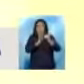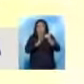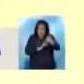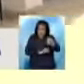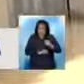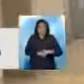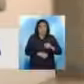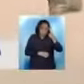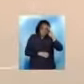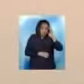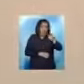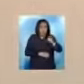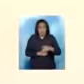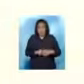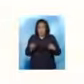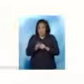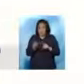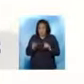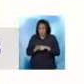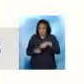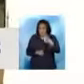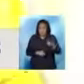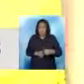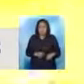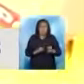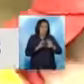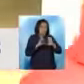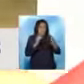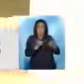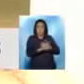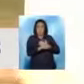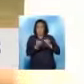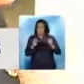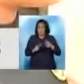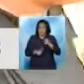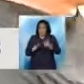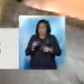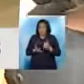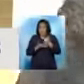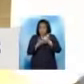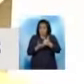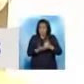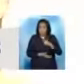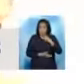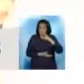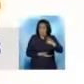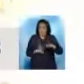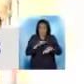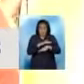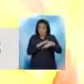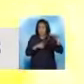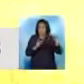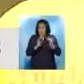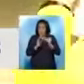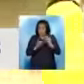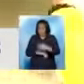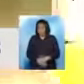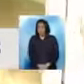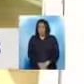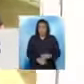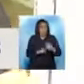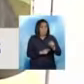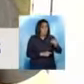hay policías y también efectivos de la unidad de sabotaje que están ayudando a una señora para que abandone su casa,